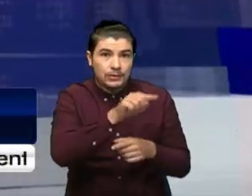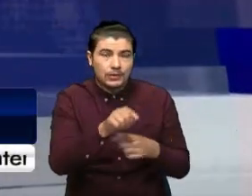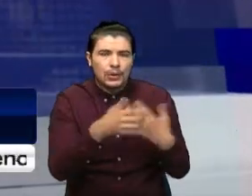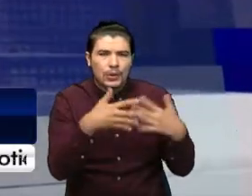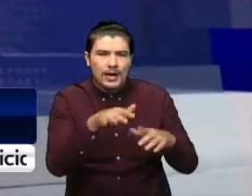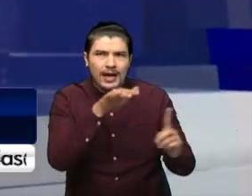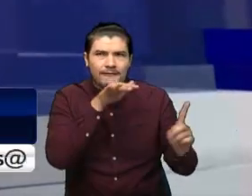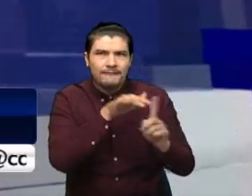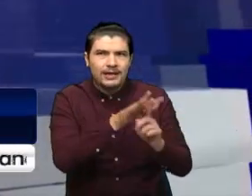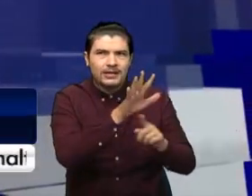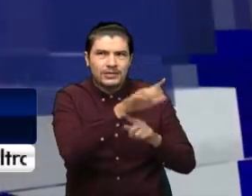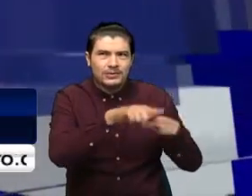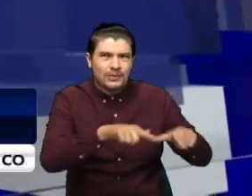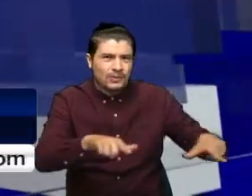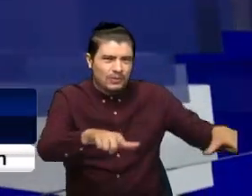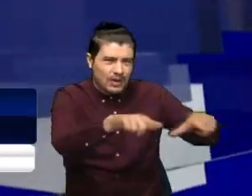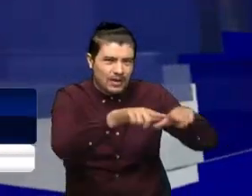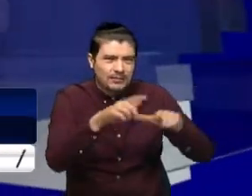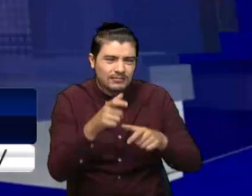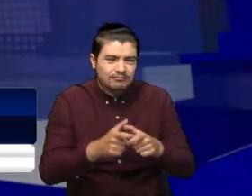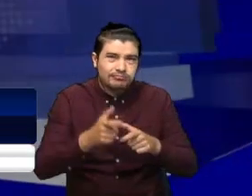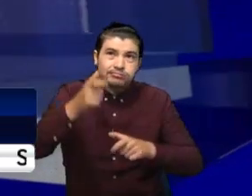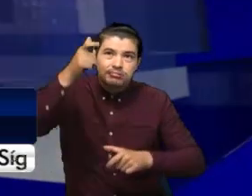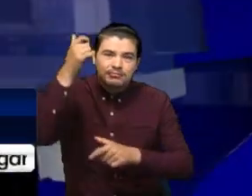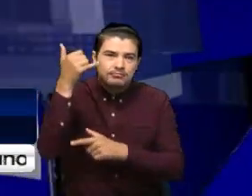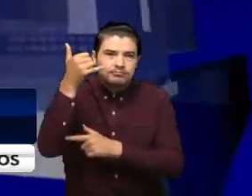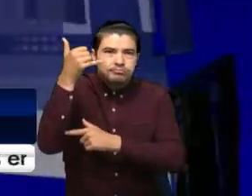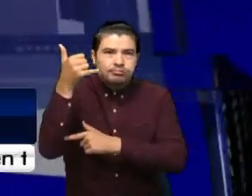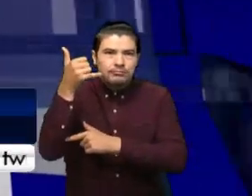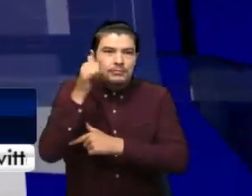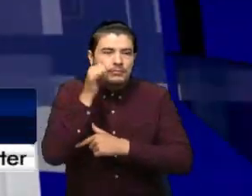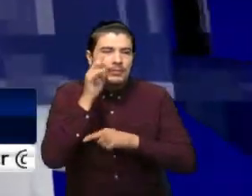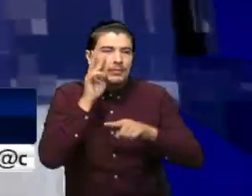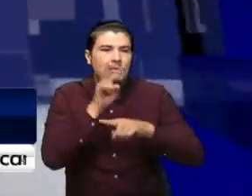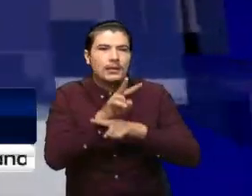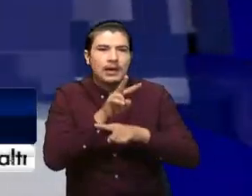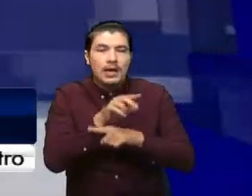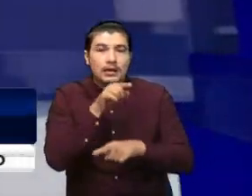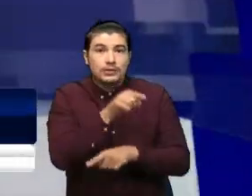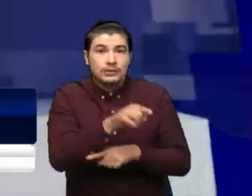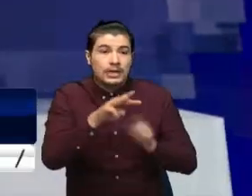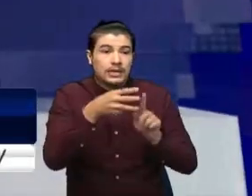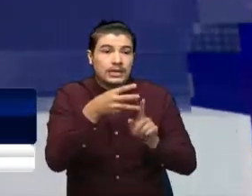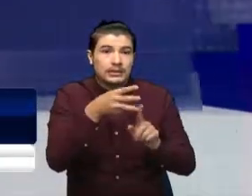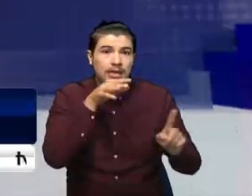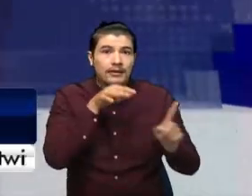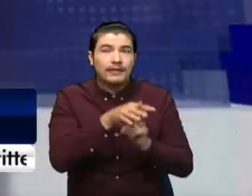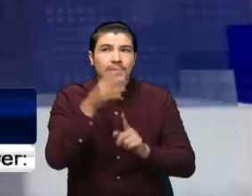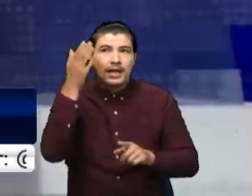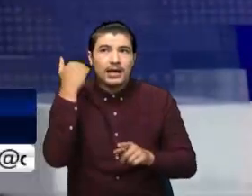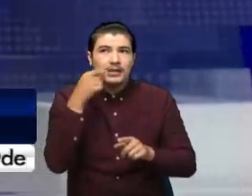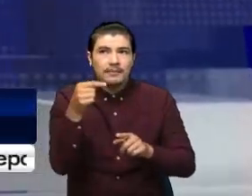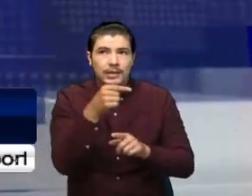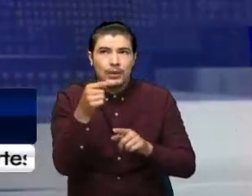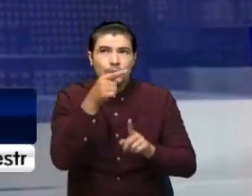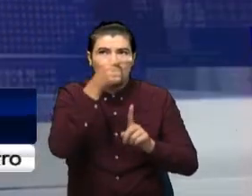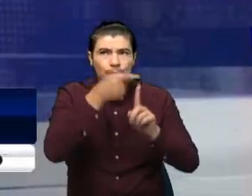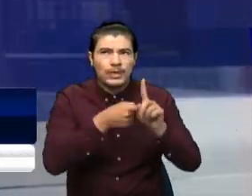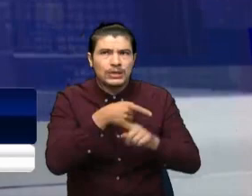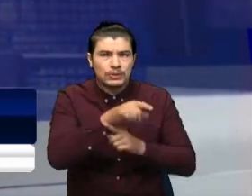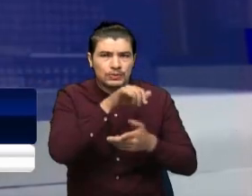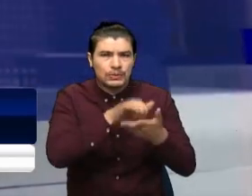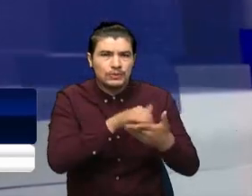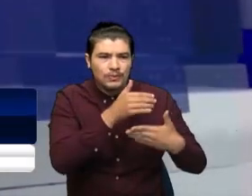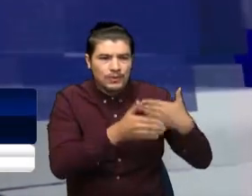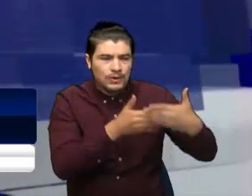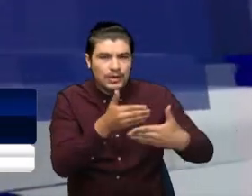a este poste donde se ubica una cámara de seguridad. Esa es la tercera afectada en menos de un mes bajo la misma modalidad. Hicieron